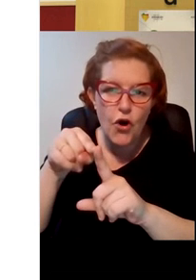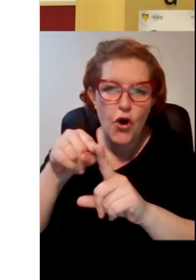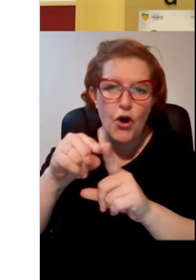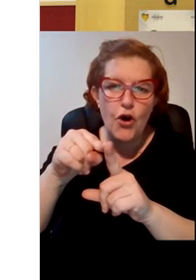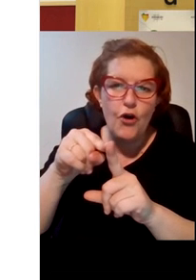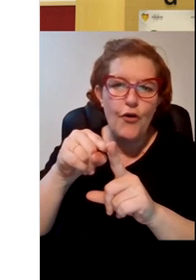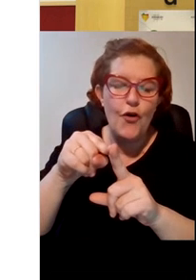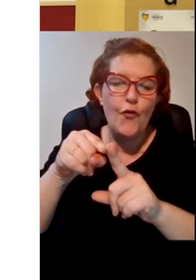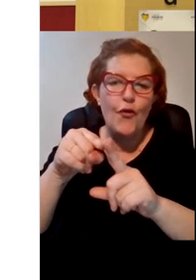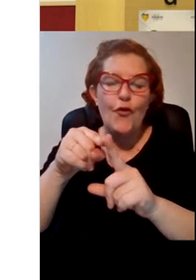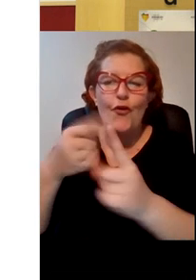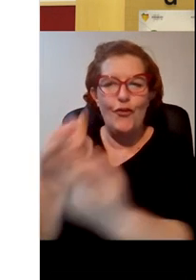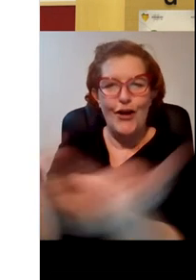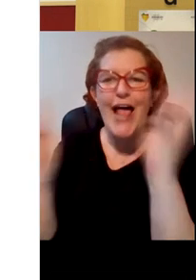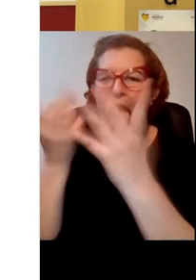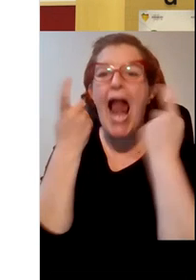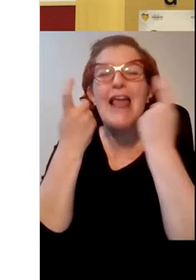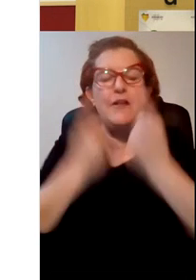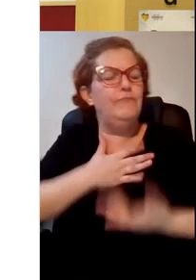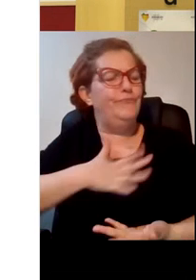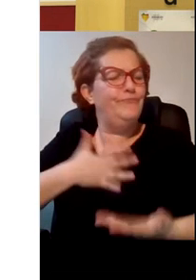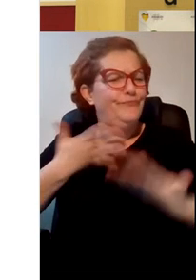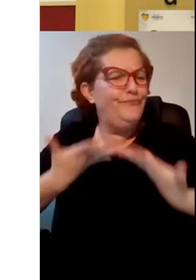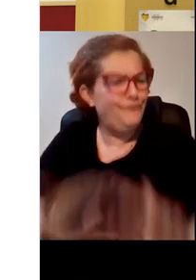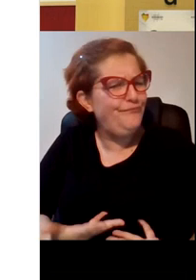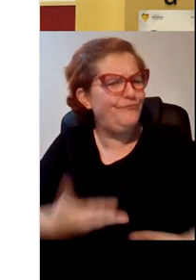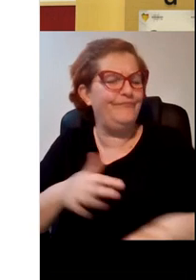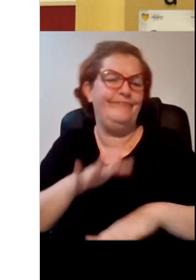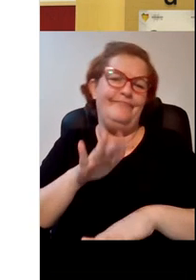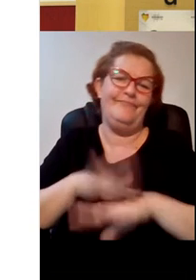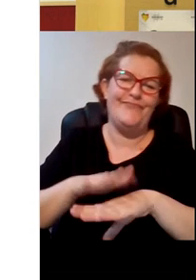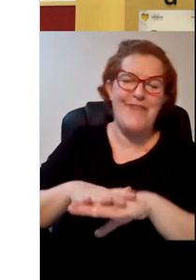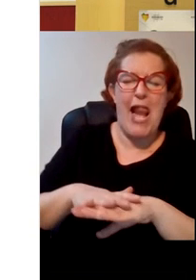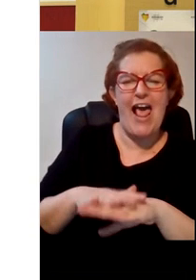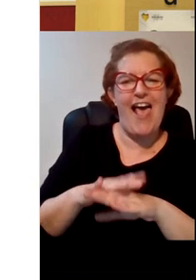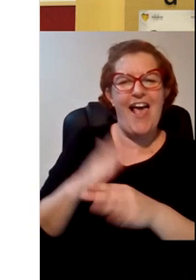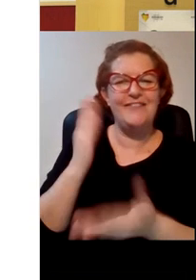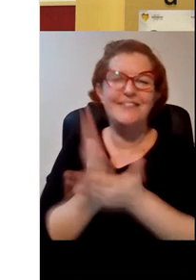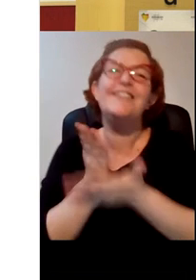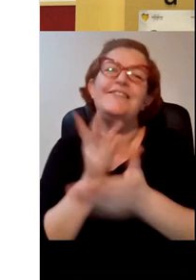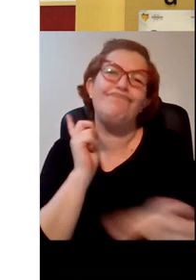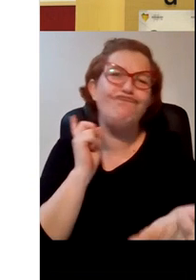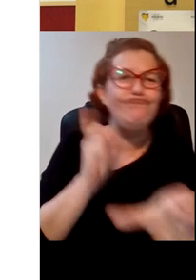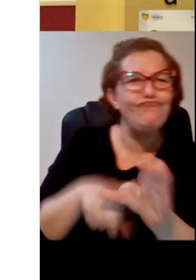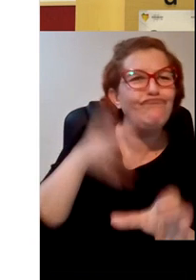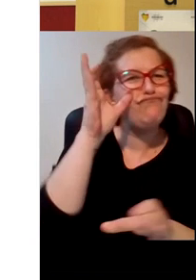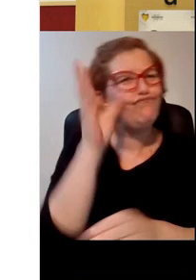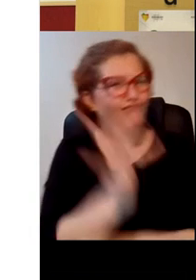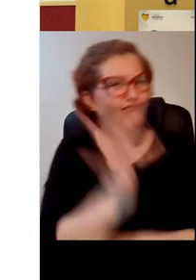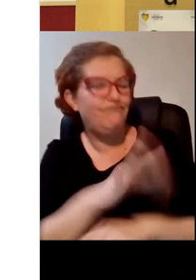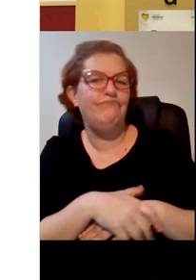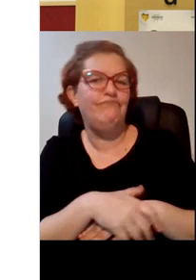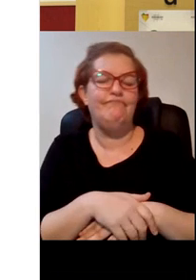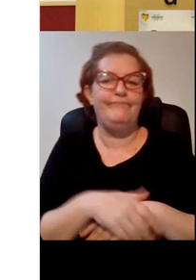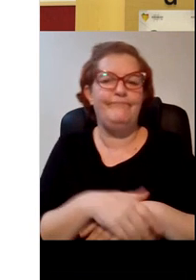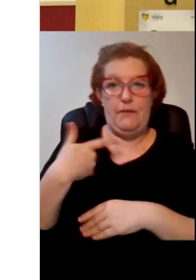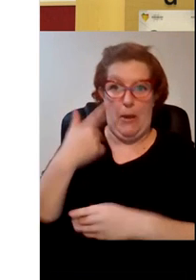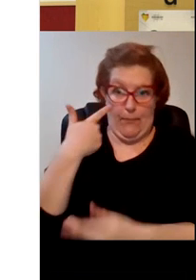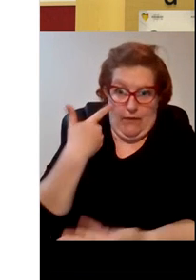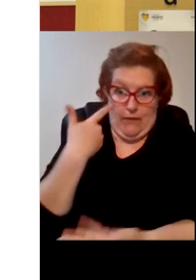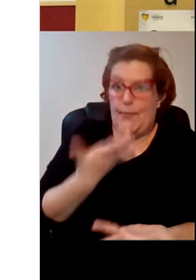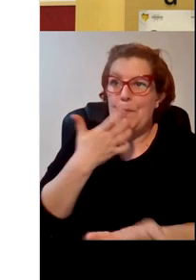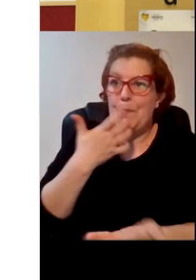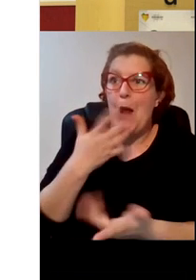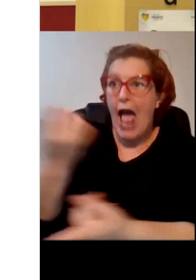una mayor satisfacción por parte del estudiante por parte del alumnado hacia las asignaturas como se vio por ejemplo las